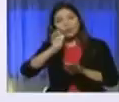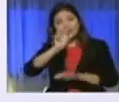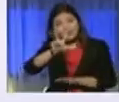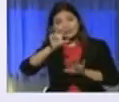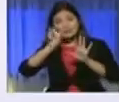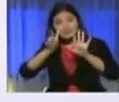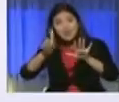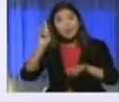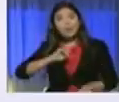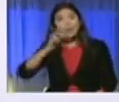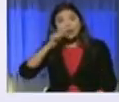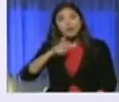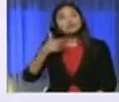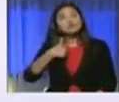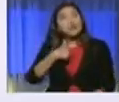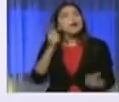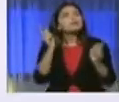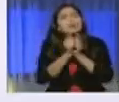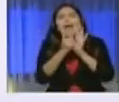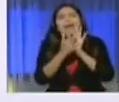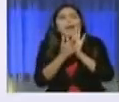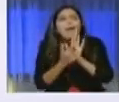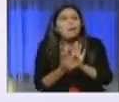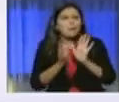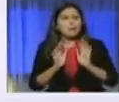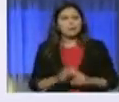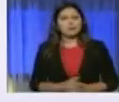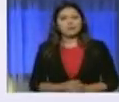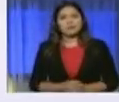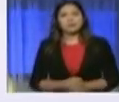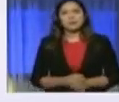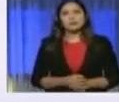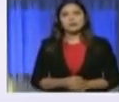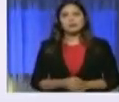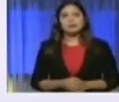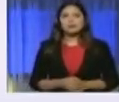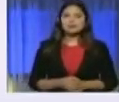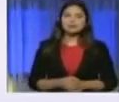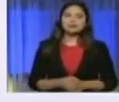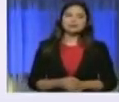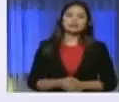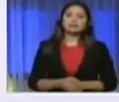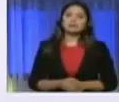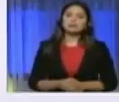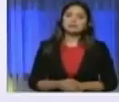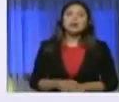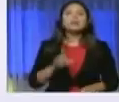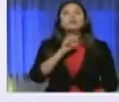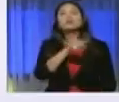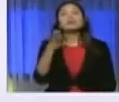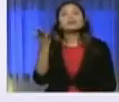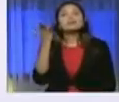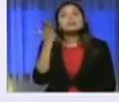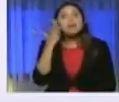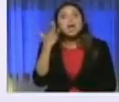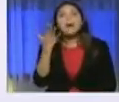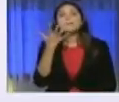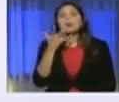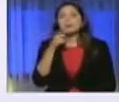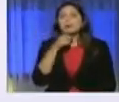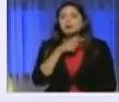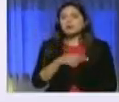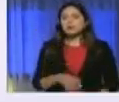Caracas, que lo puse como ejemplo. Lo puse como ejemplo para que ustedes se imaginen si el pelucón